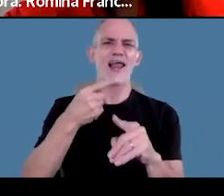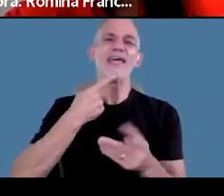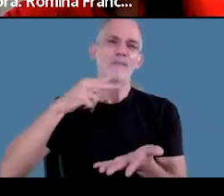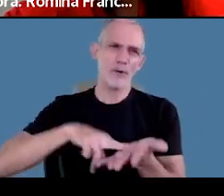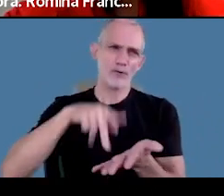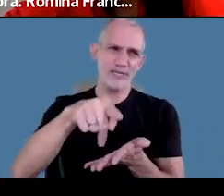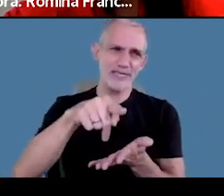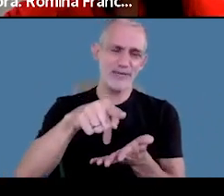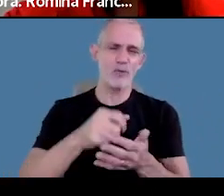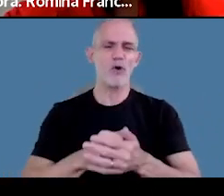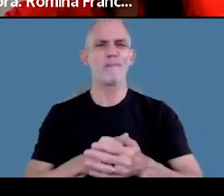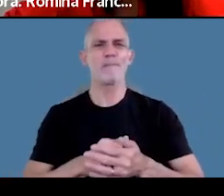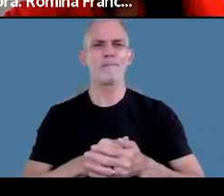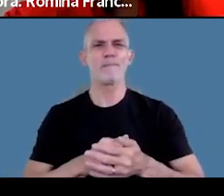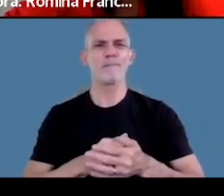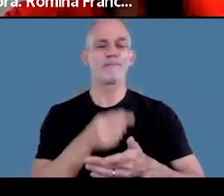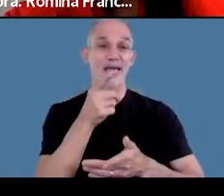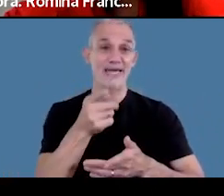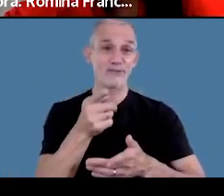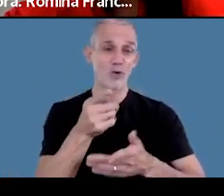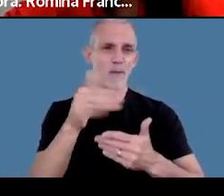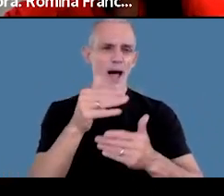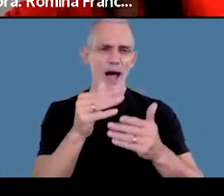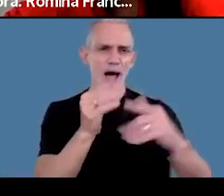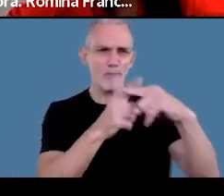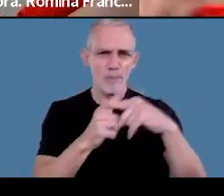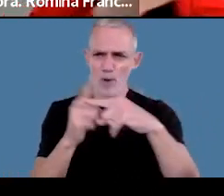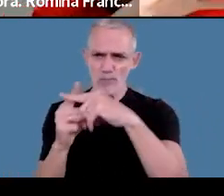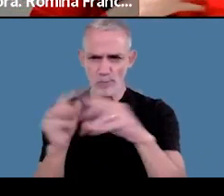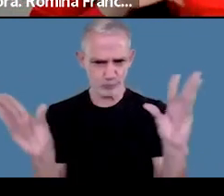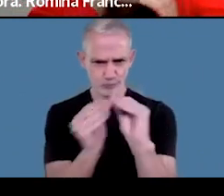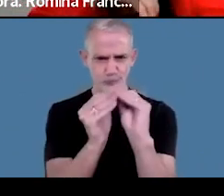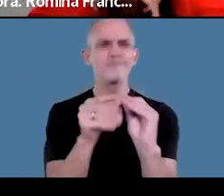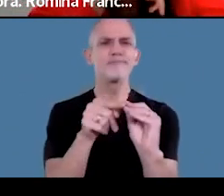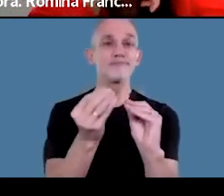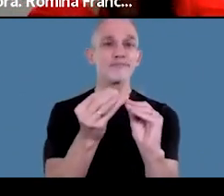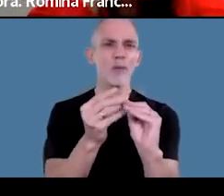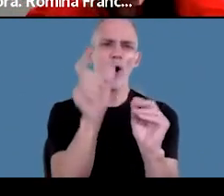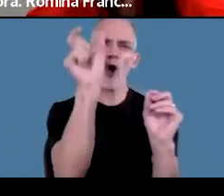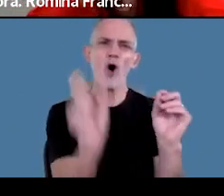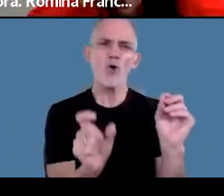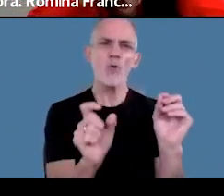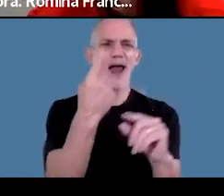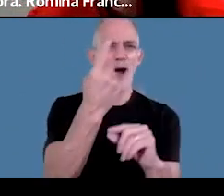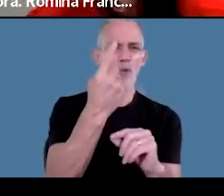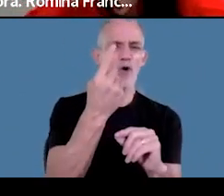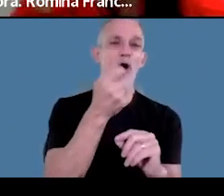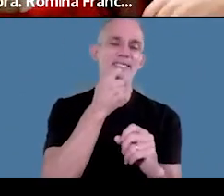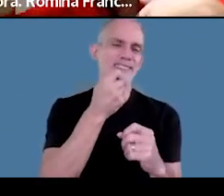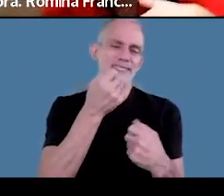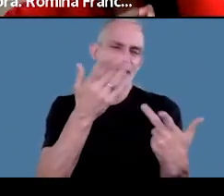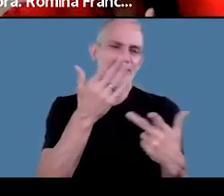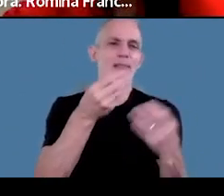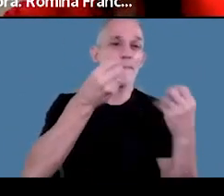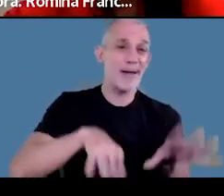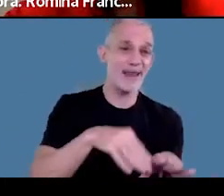impositivo, que lo vamos a terminar o computando en una columna 1 si nos da una pérdida